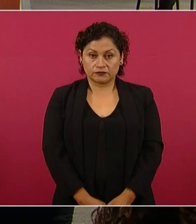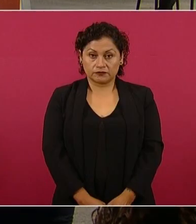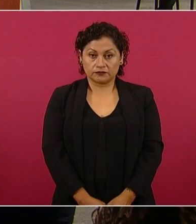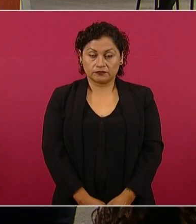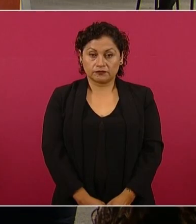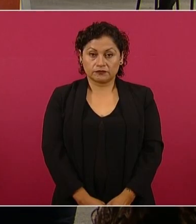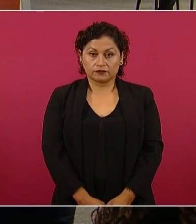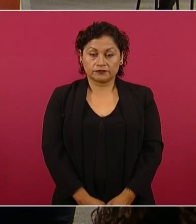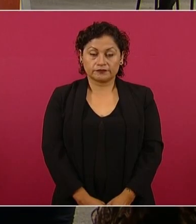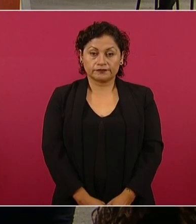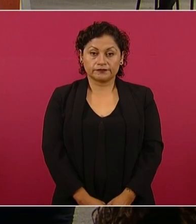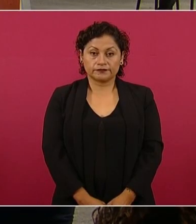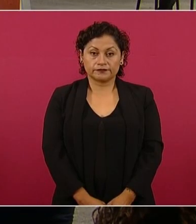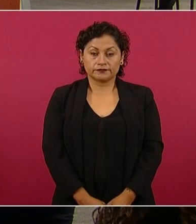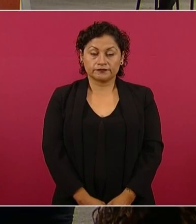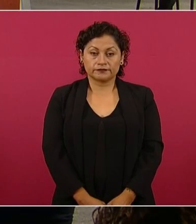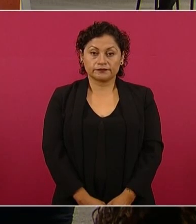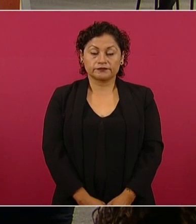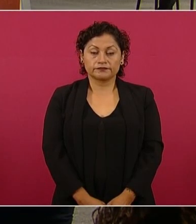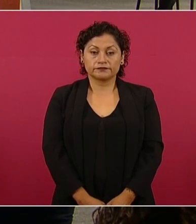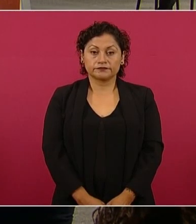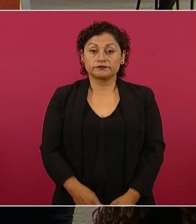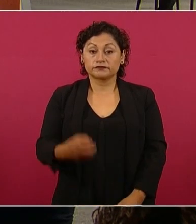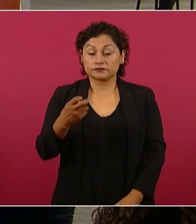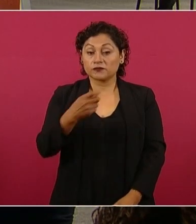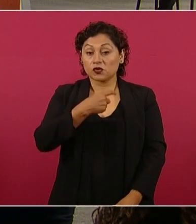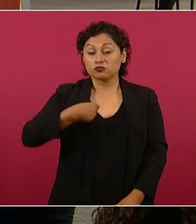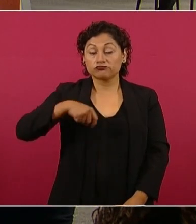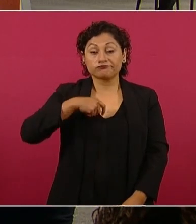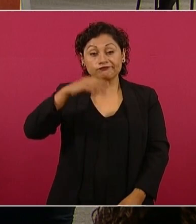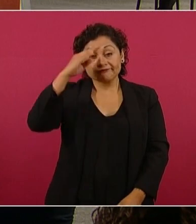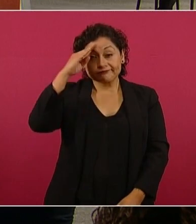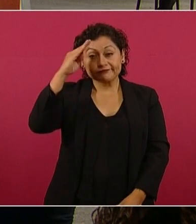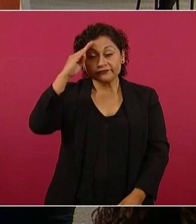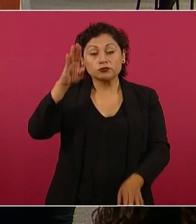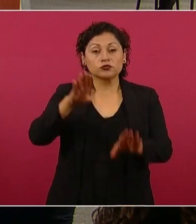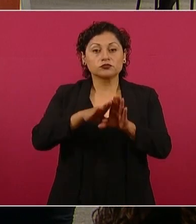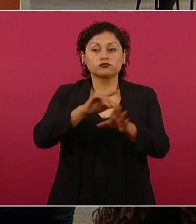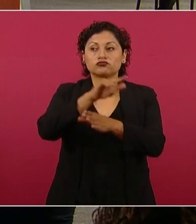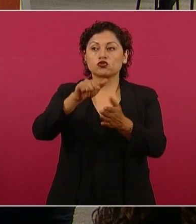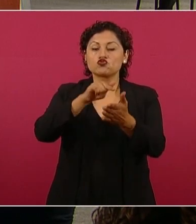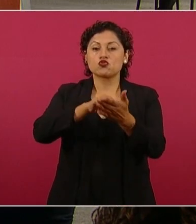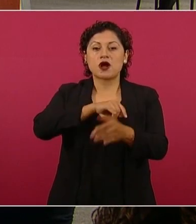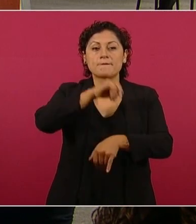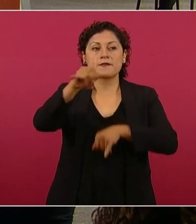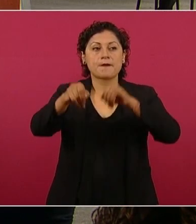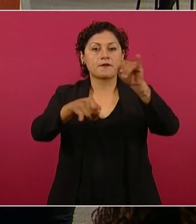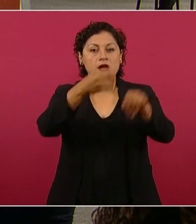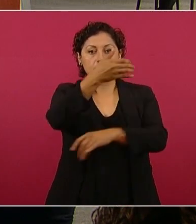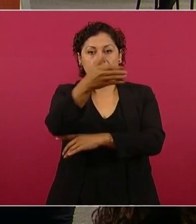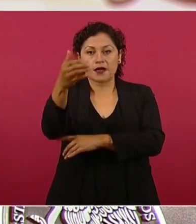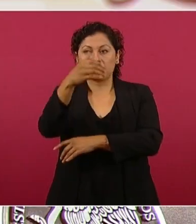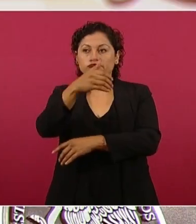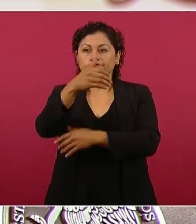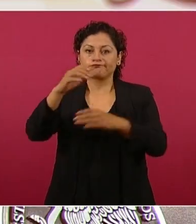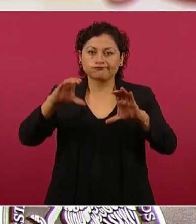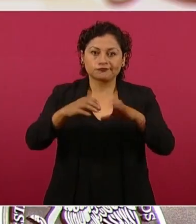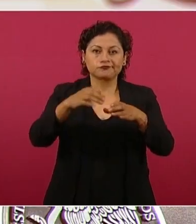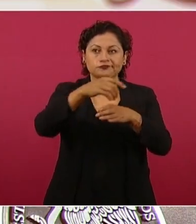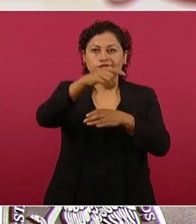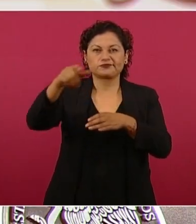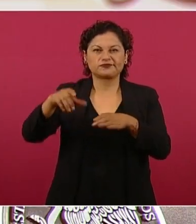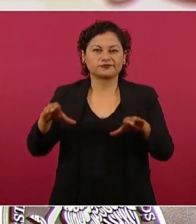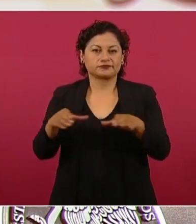estos faltantes que, como se estimaba, se concentran principalmente en zonas rurales y en pequeñas ciudades, además